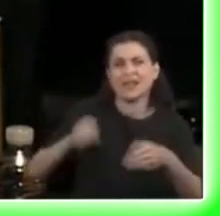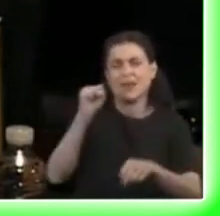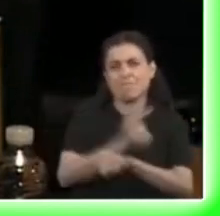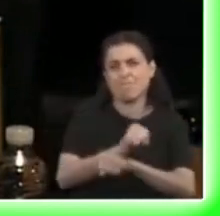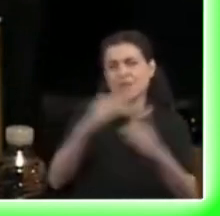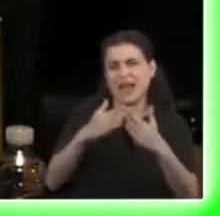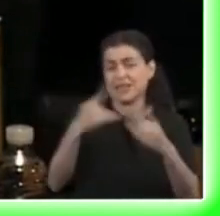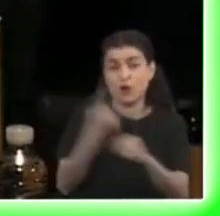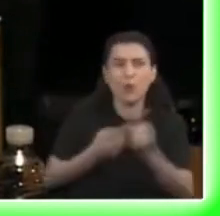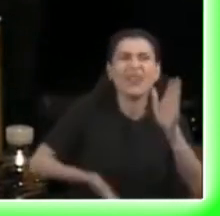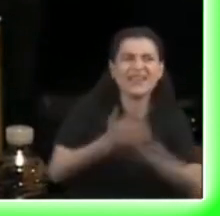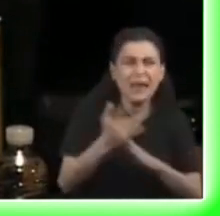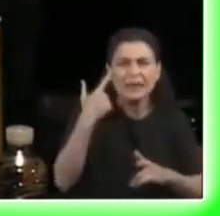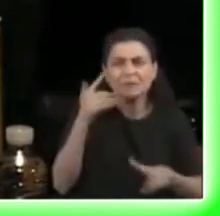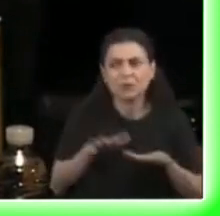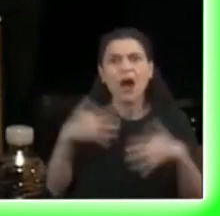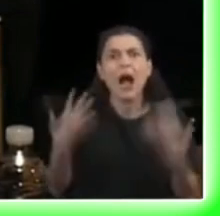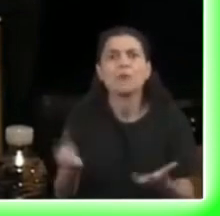encanta.